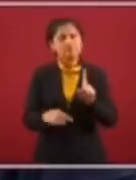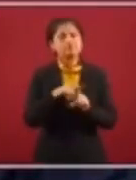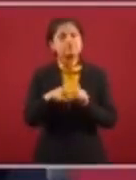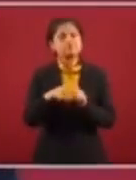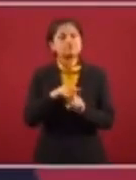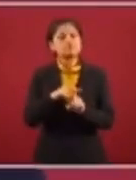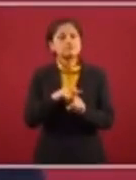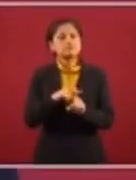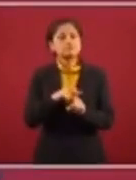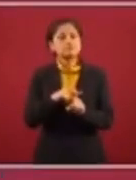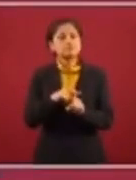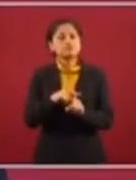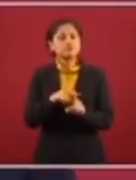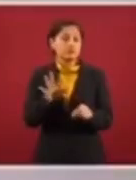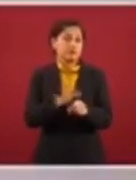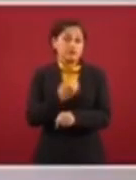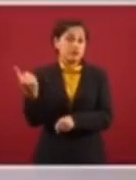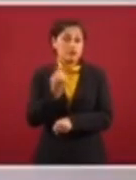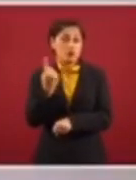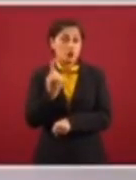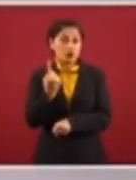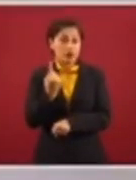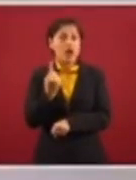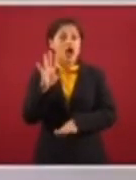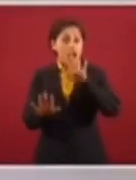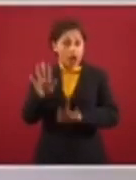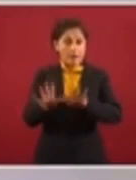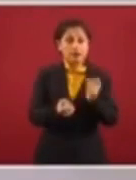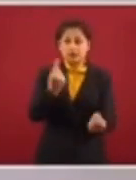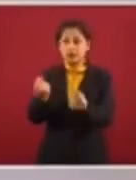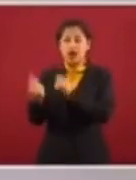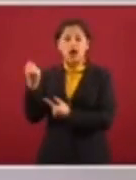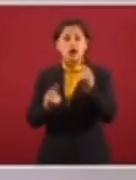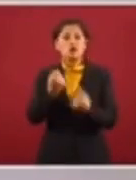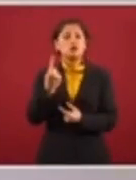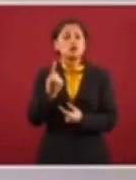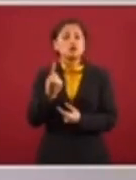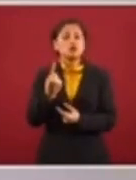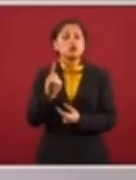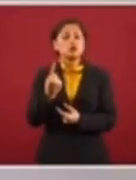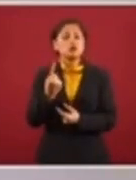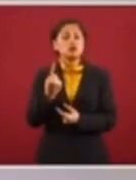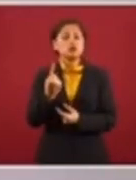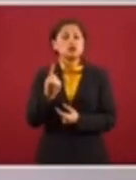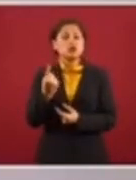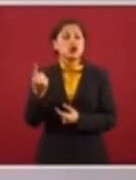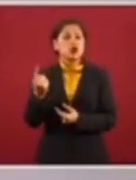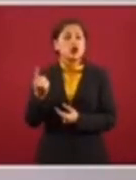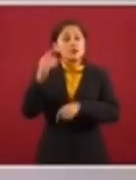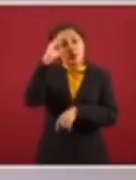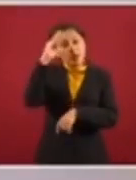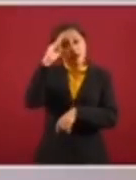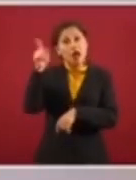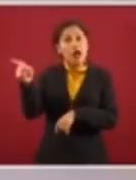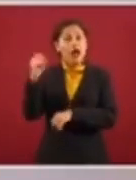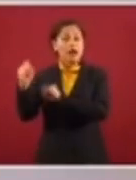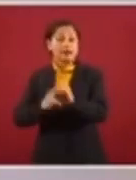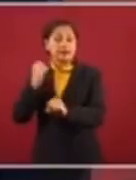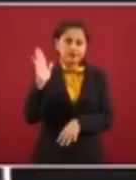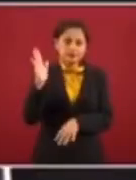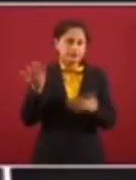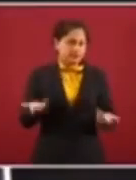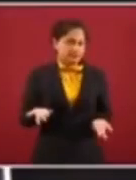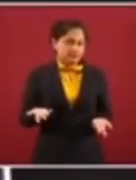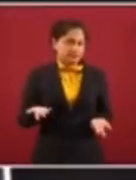porque hay quienes se someten a lo que quisieran los organismos financieros internacionales, porque ellos siempre